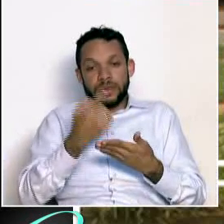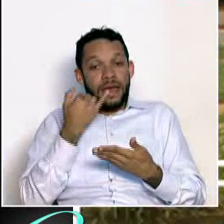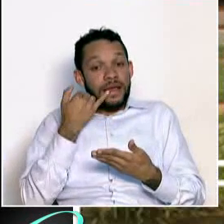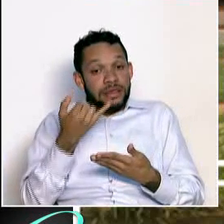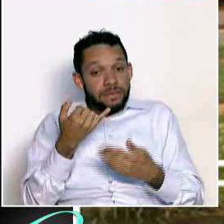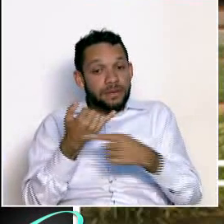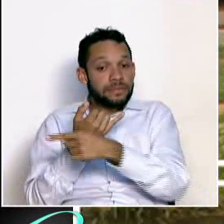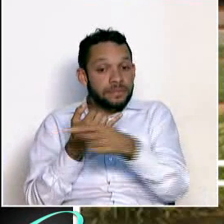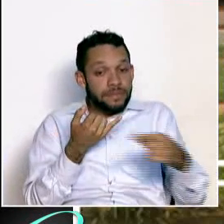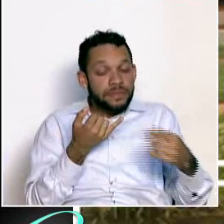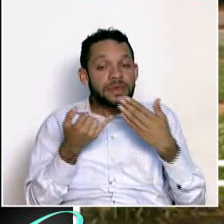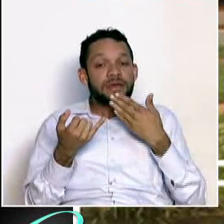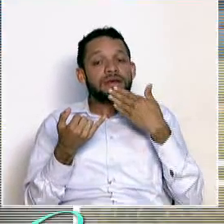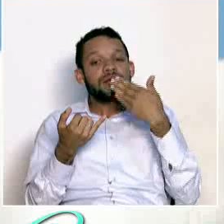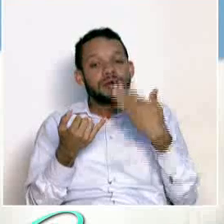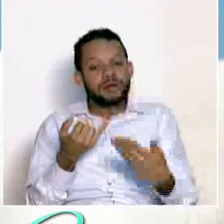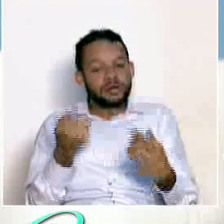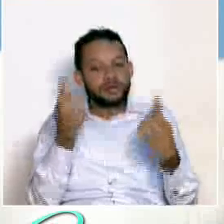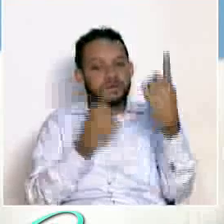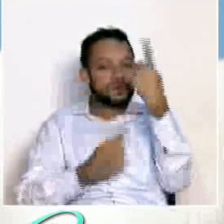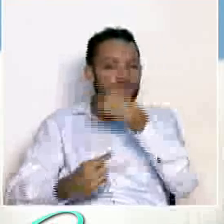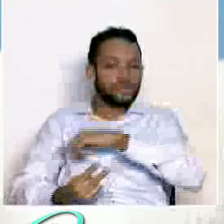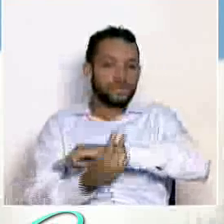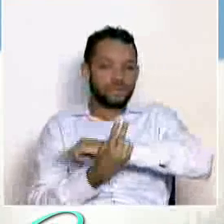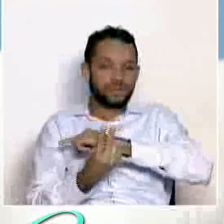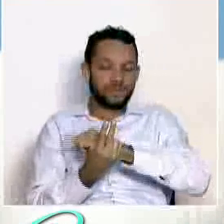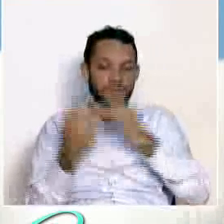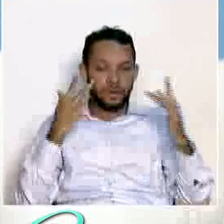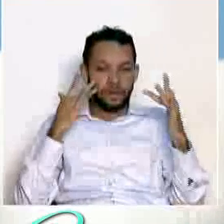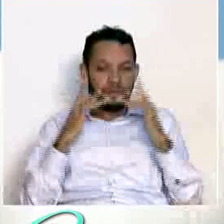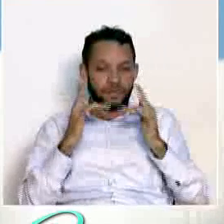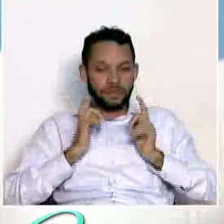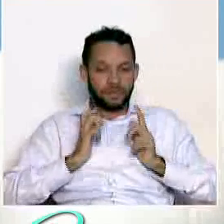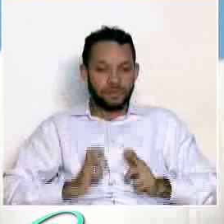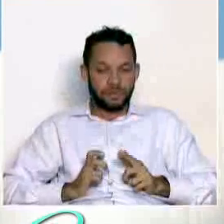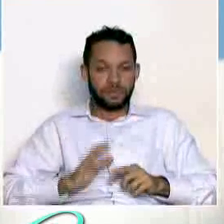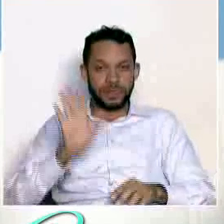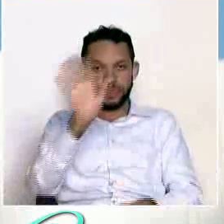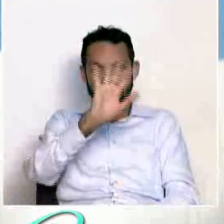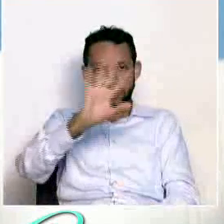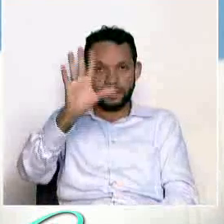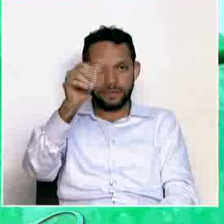ahí aparecen los teléfonos. A todos ustedes, muchas gracias por estar con nosotros en este espacio.